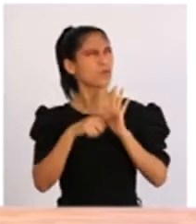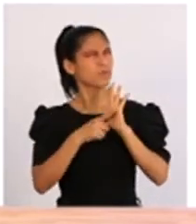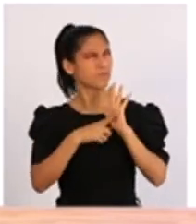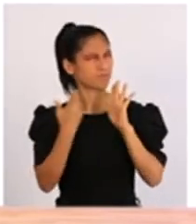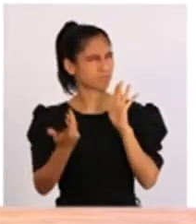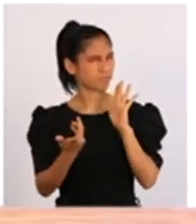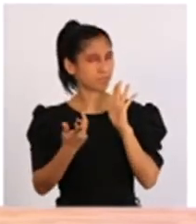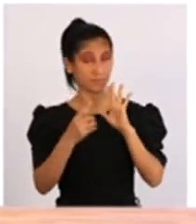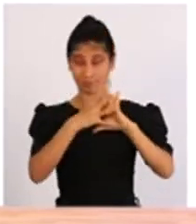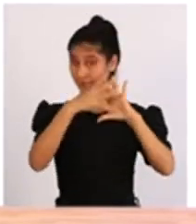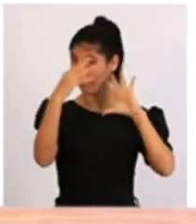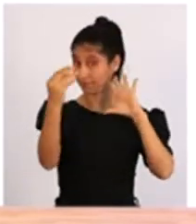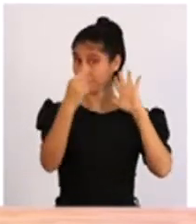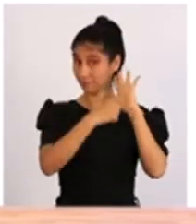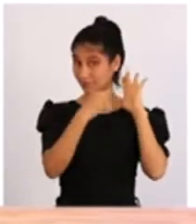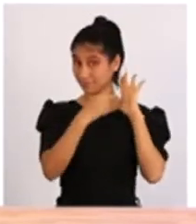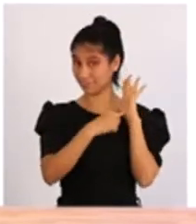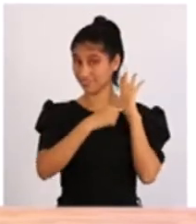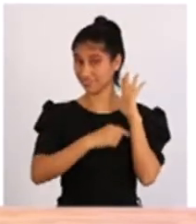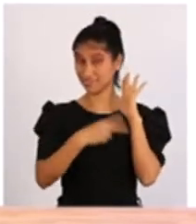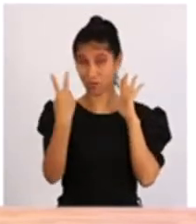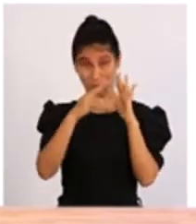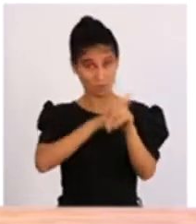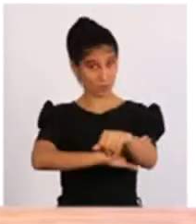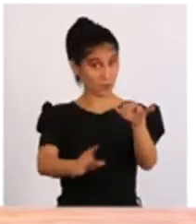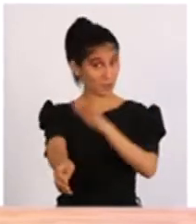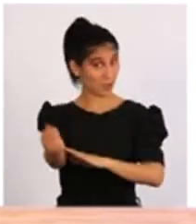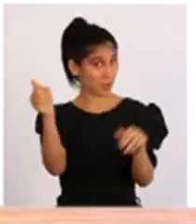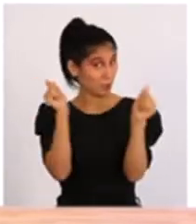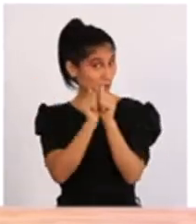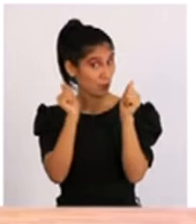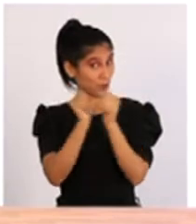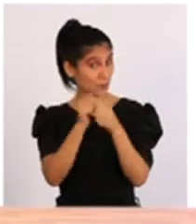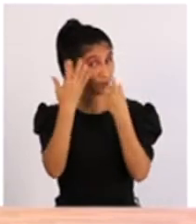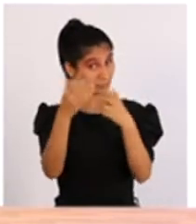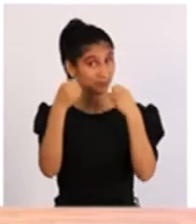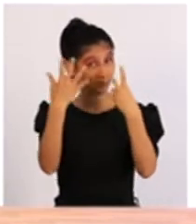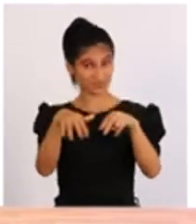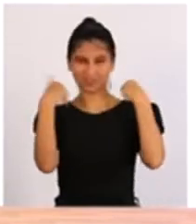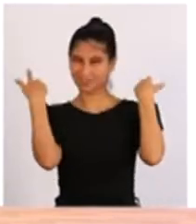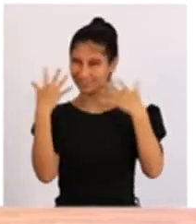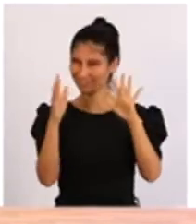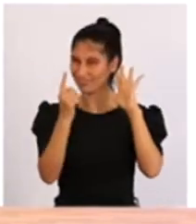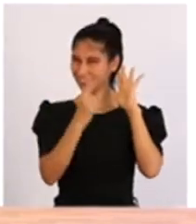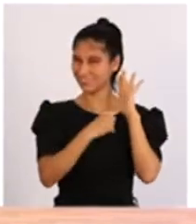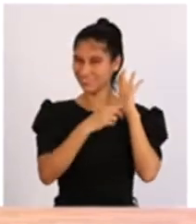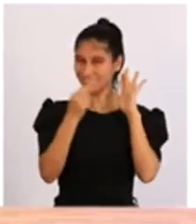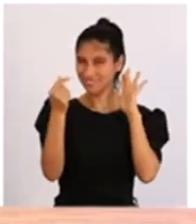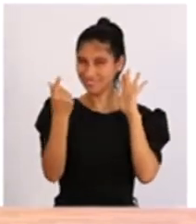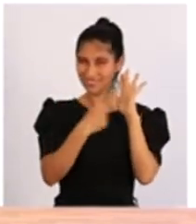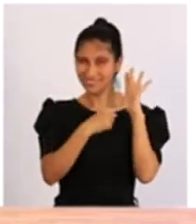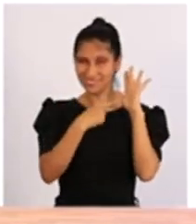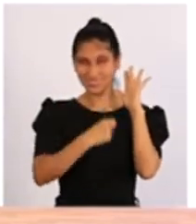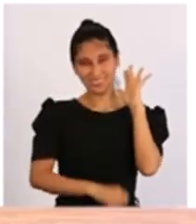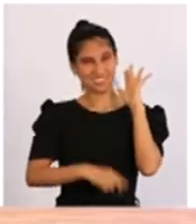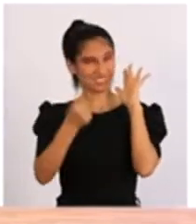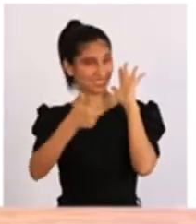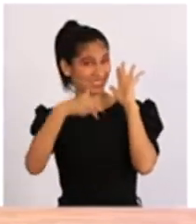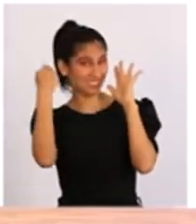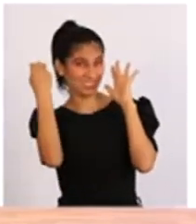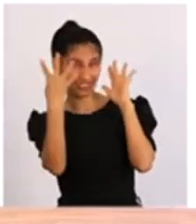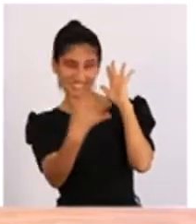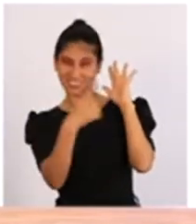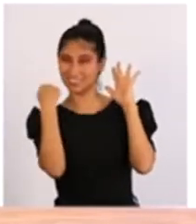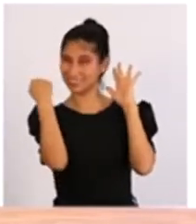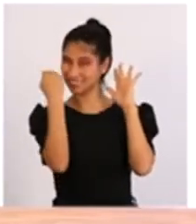es hacer los dos brazos juntos. 5, 6, 7, va. Y 1, 2,